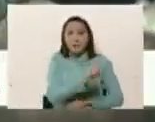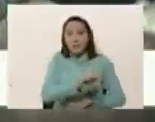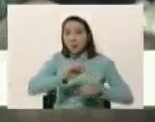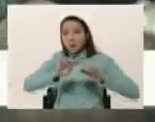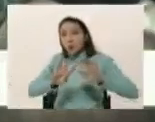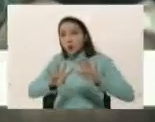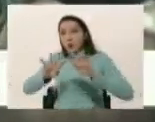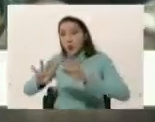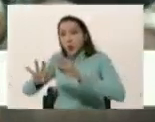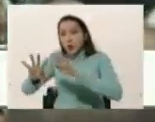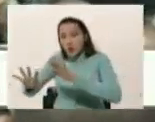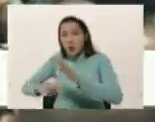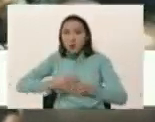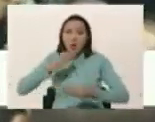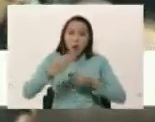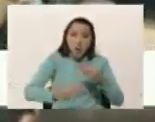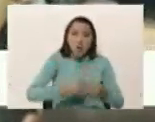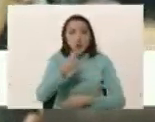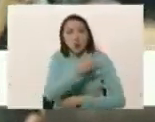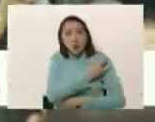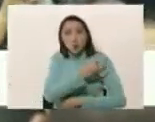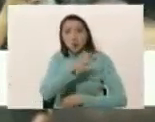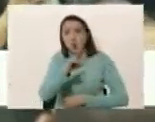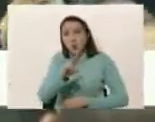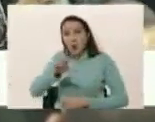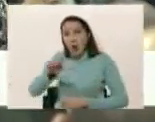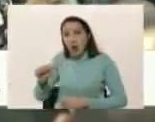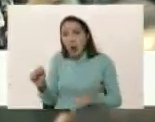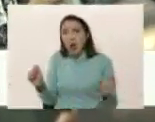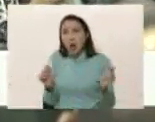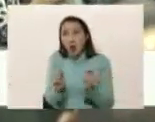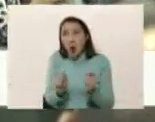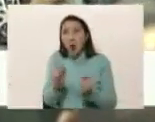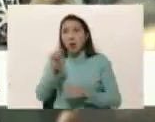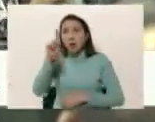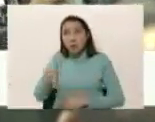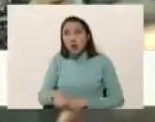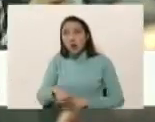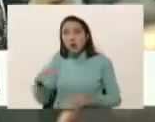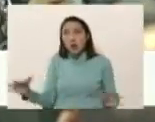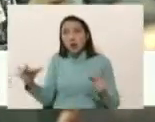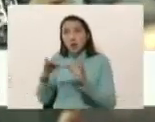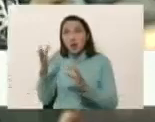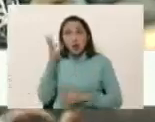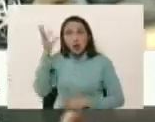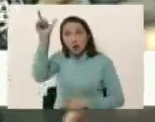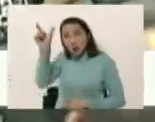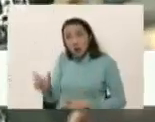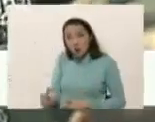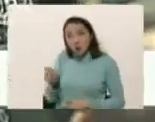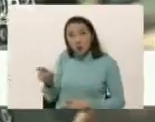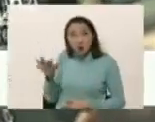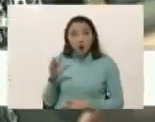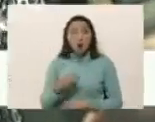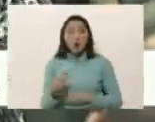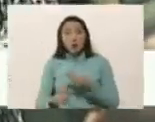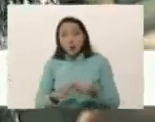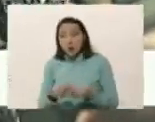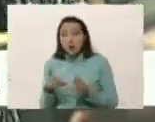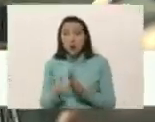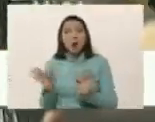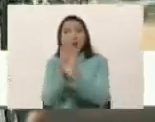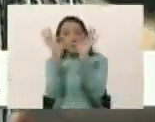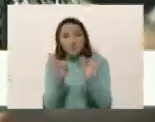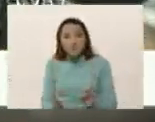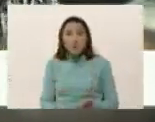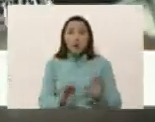a través de la bula la universidad de los andes con la filóloga vi que cerrara y con la comisión de estilo del 99